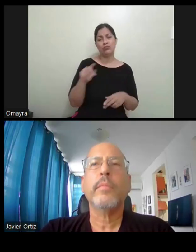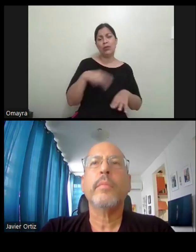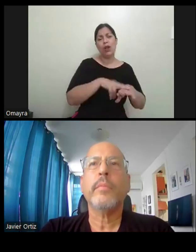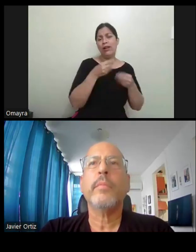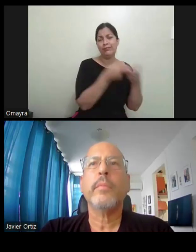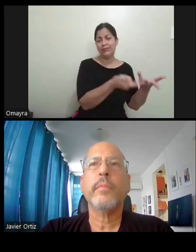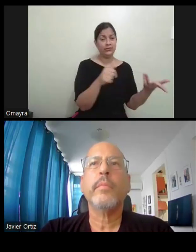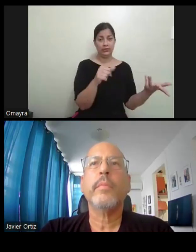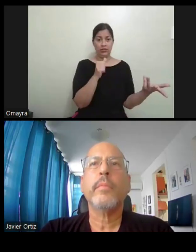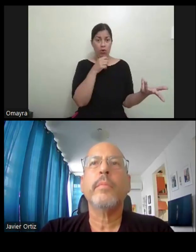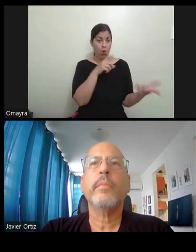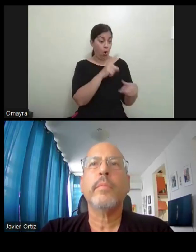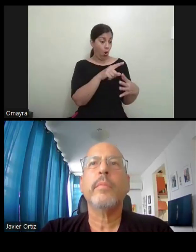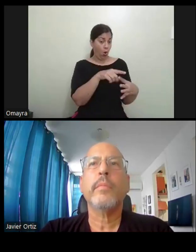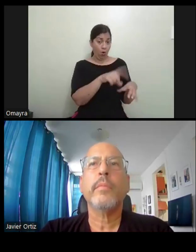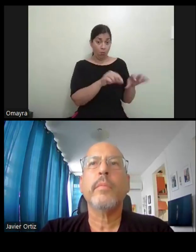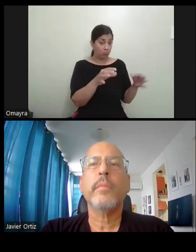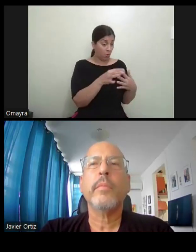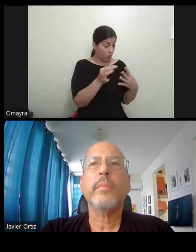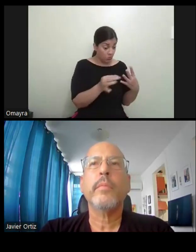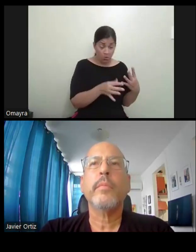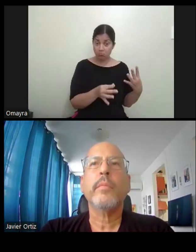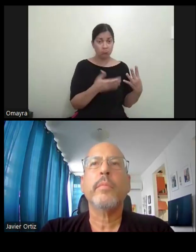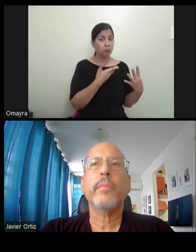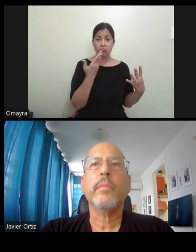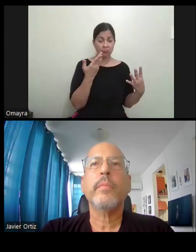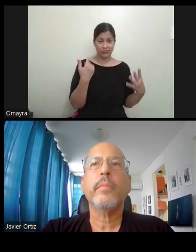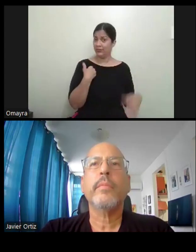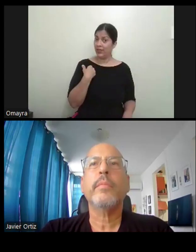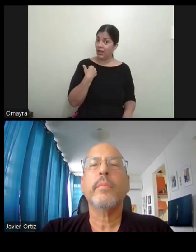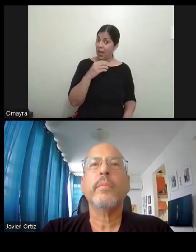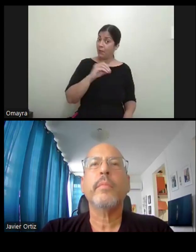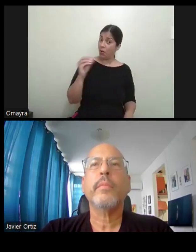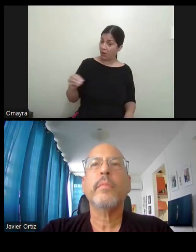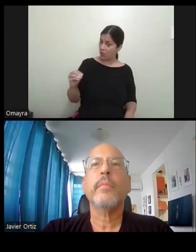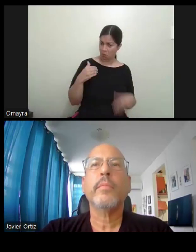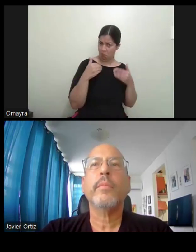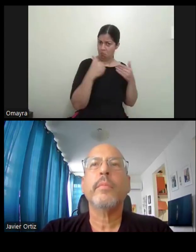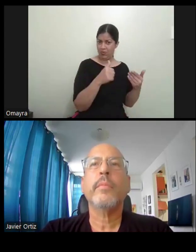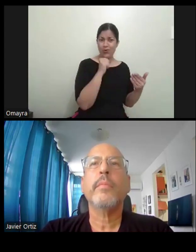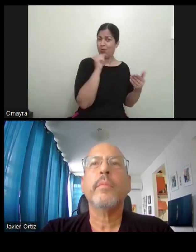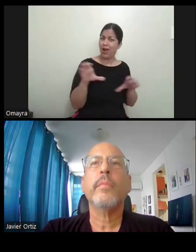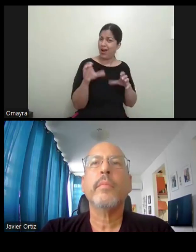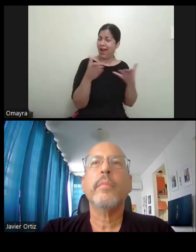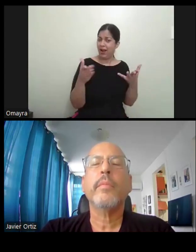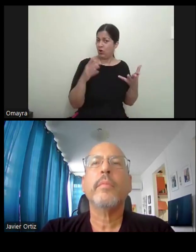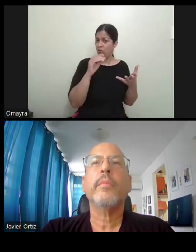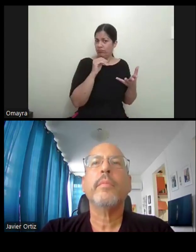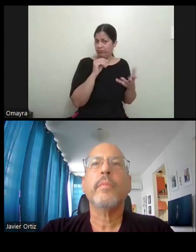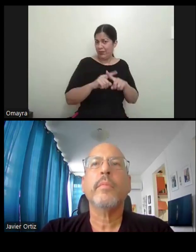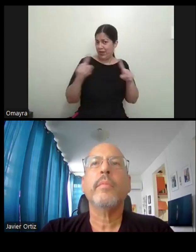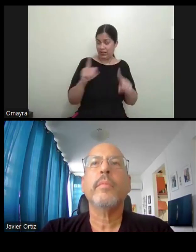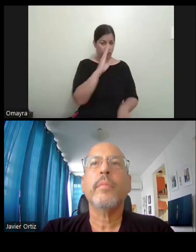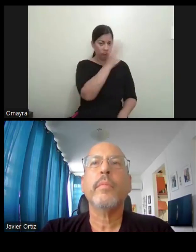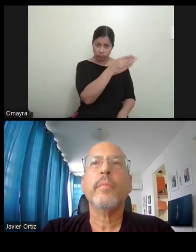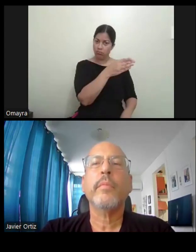la opción. Es como que no pierdas ese promedio haciendo algo que no te lleve a medicina o a leyes o